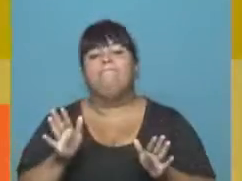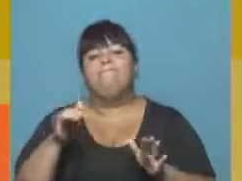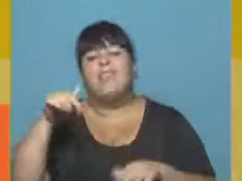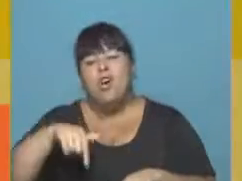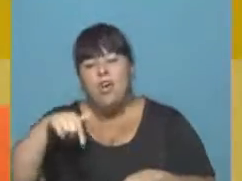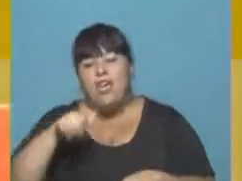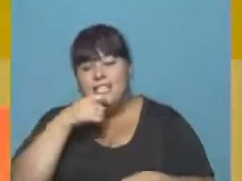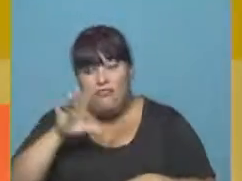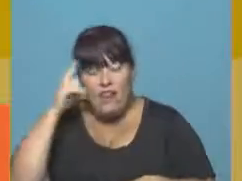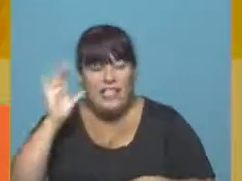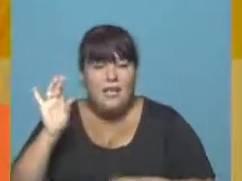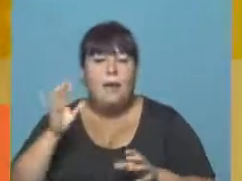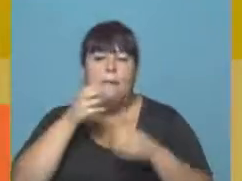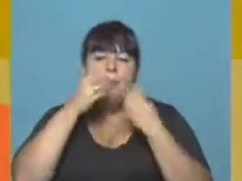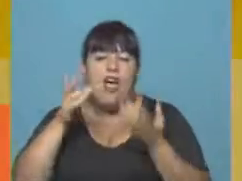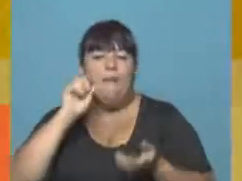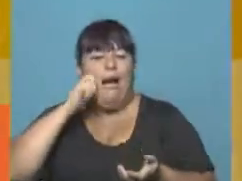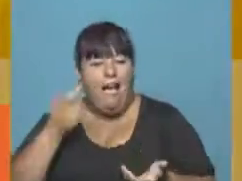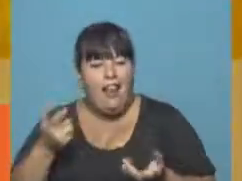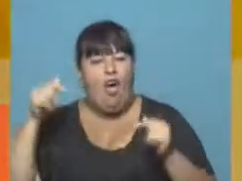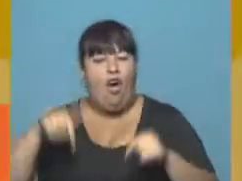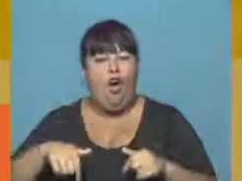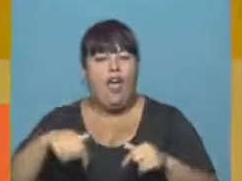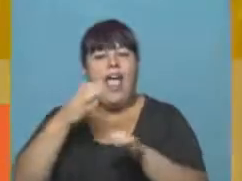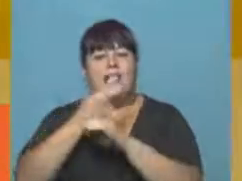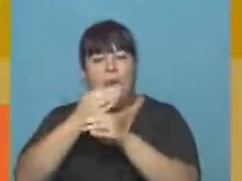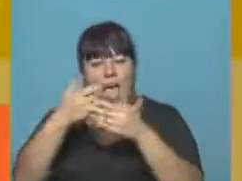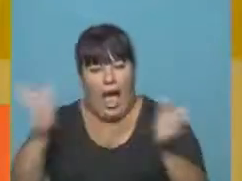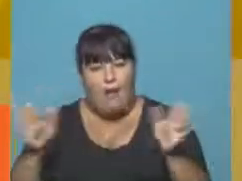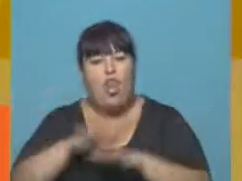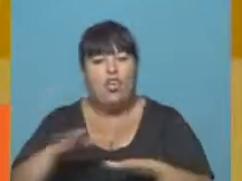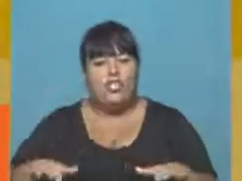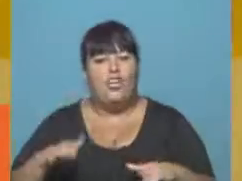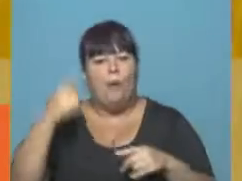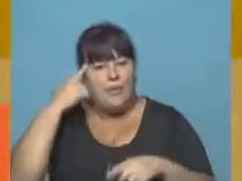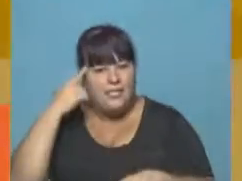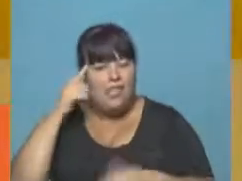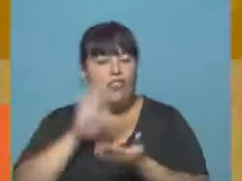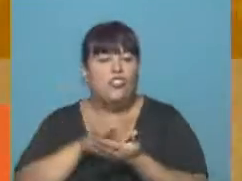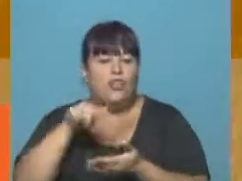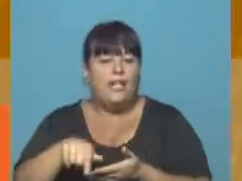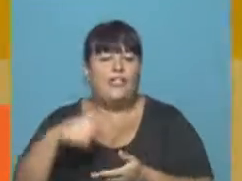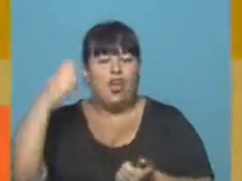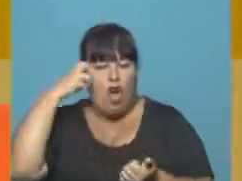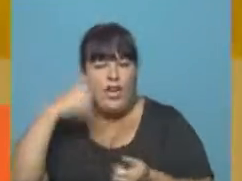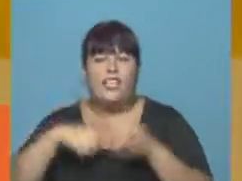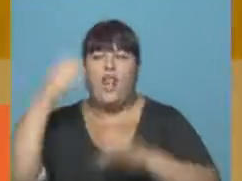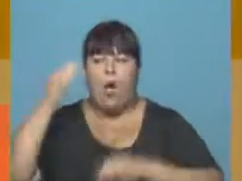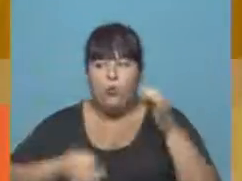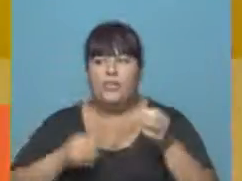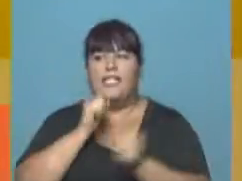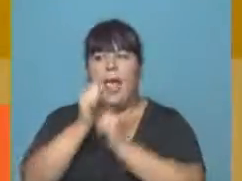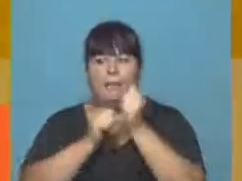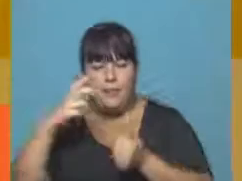hubiese sido, a mi criterio, mucho más rico hoy tener las escuelas abiertas y los chicos reflexionando, el Parlamento, la justicia, la